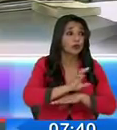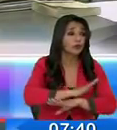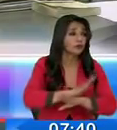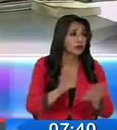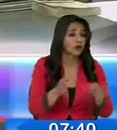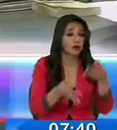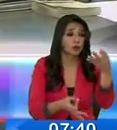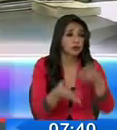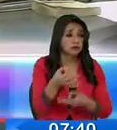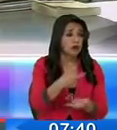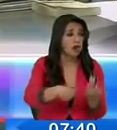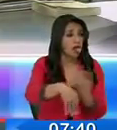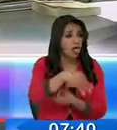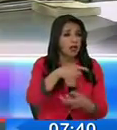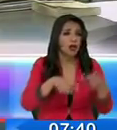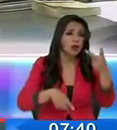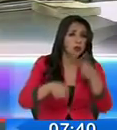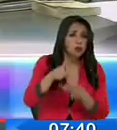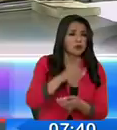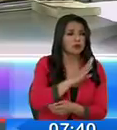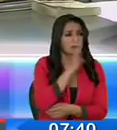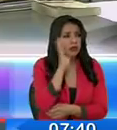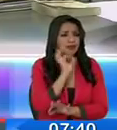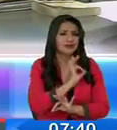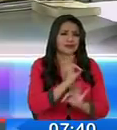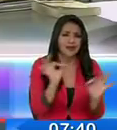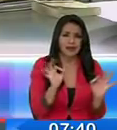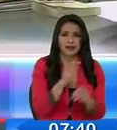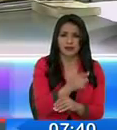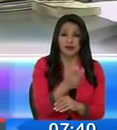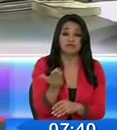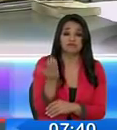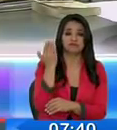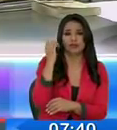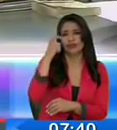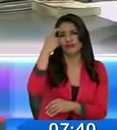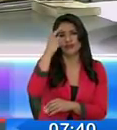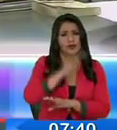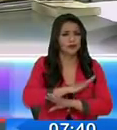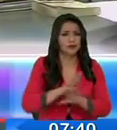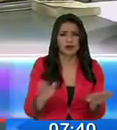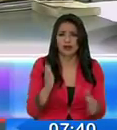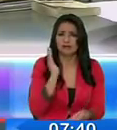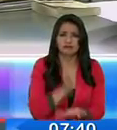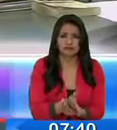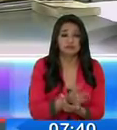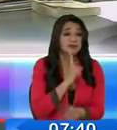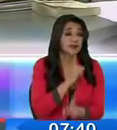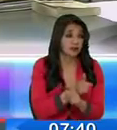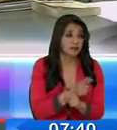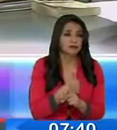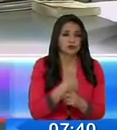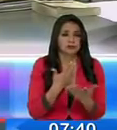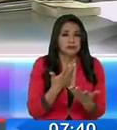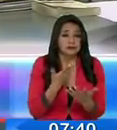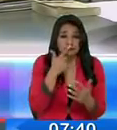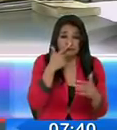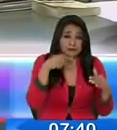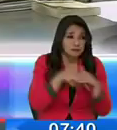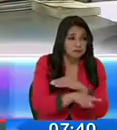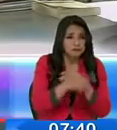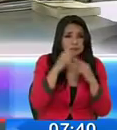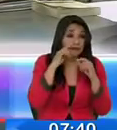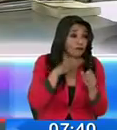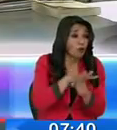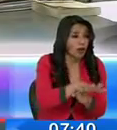ocurrido un asalto a tiempo completo por parte del régimen anterior que va más allá de lo que nosotros creemos. Ojalá todos